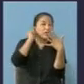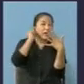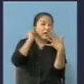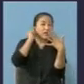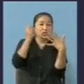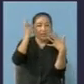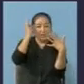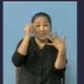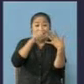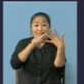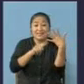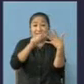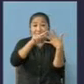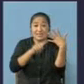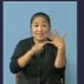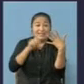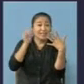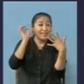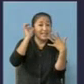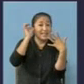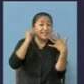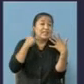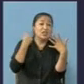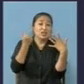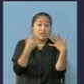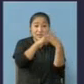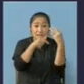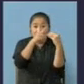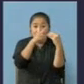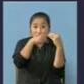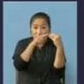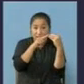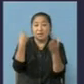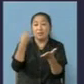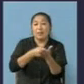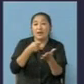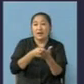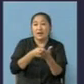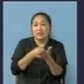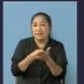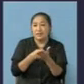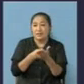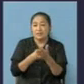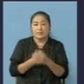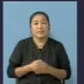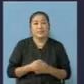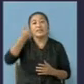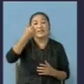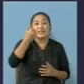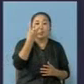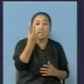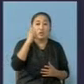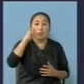64.026 pesos y la canasta básica alimentaria 27.015 pesos.